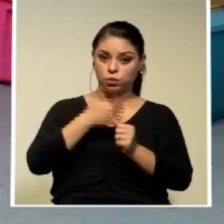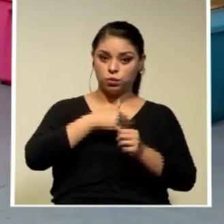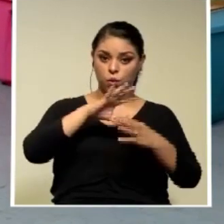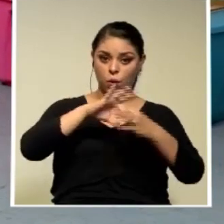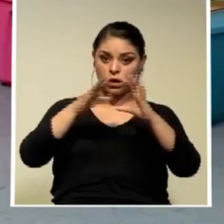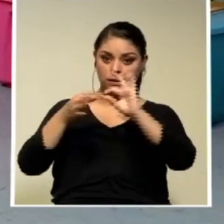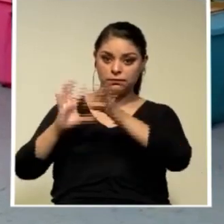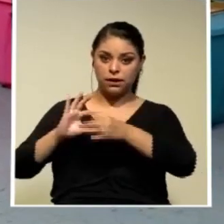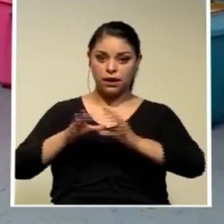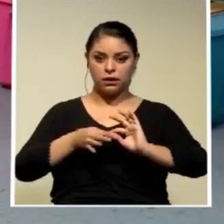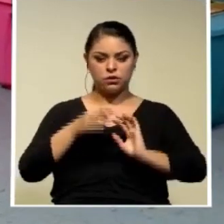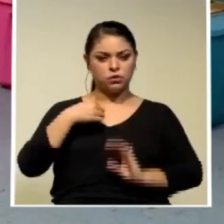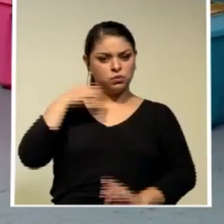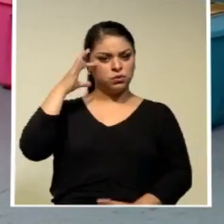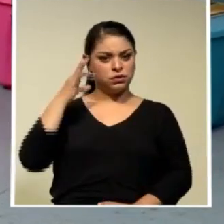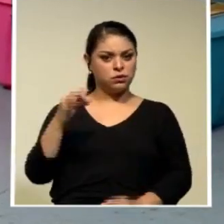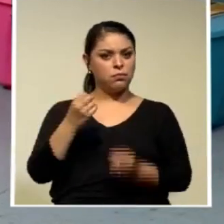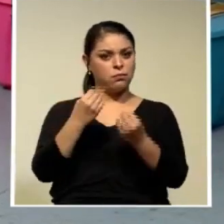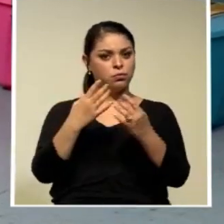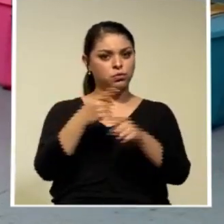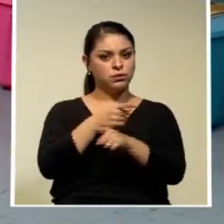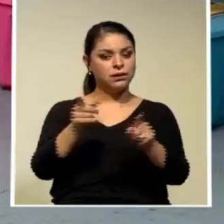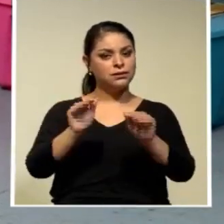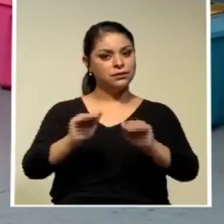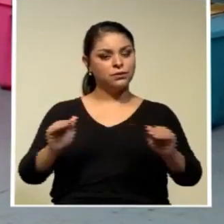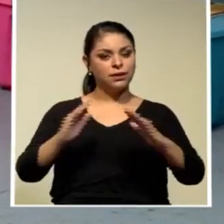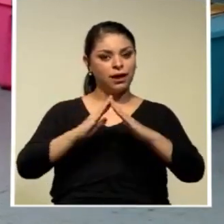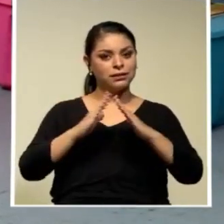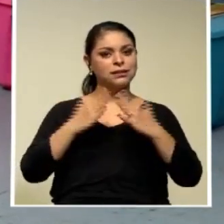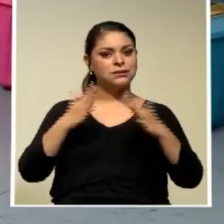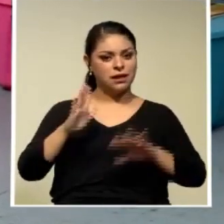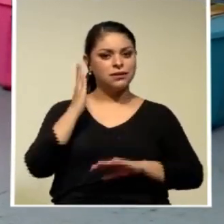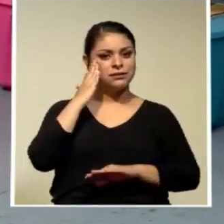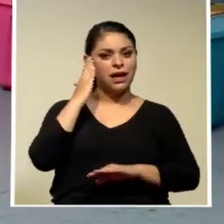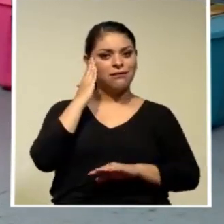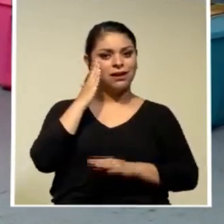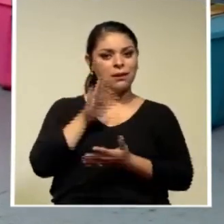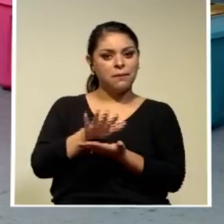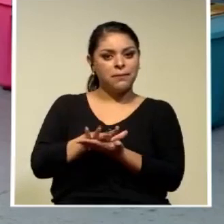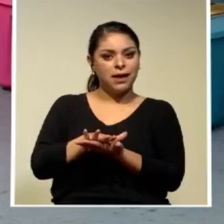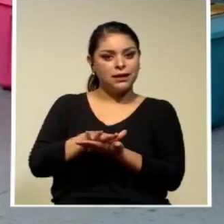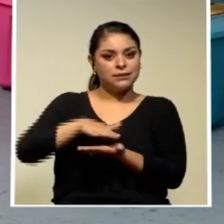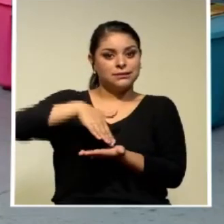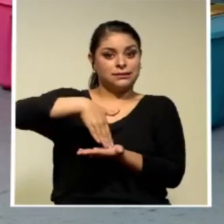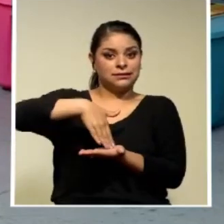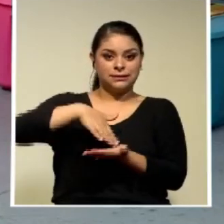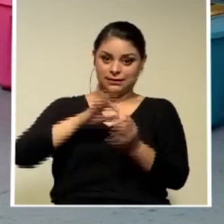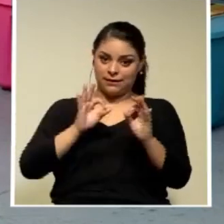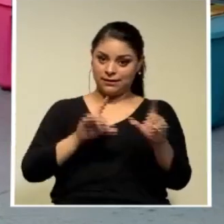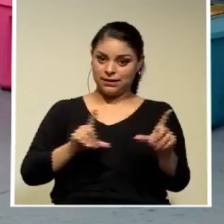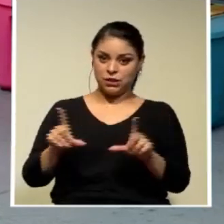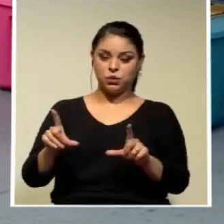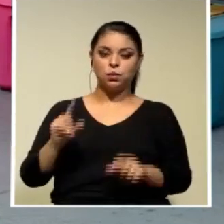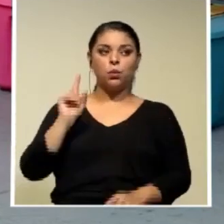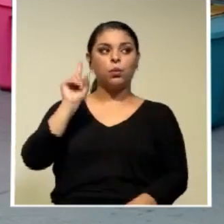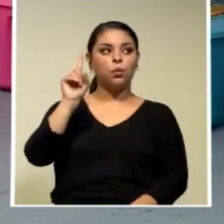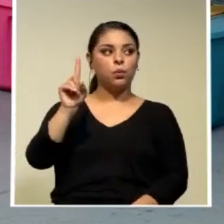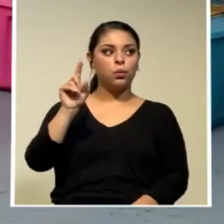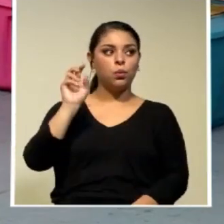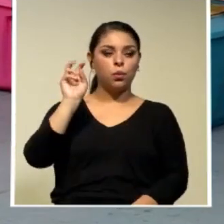intuyo que muchos niños y niñas allá en casa ya saben cómo hacer puntillas. Entonces, ¿lista? Vamos a hacer listas. Contamos.